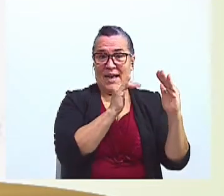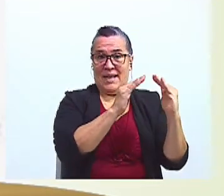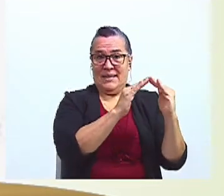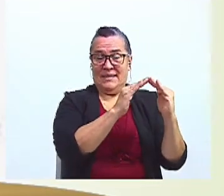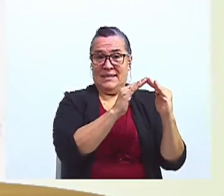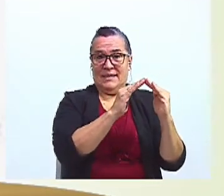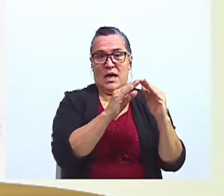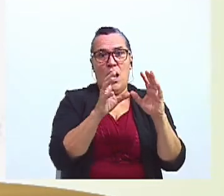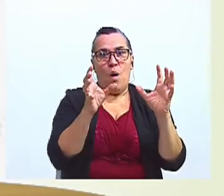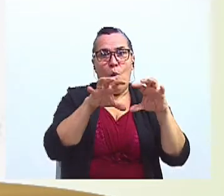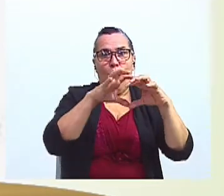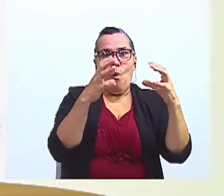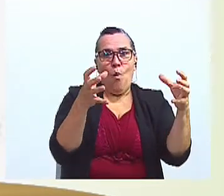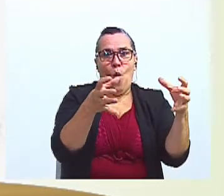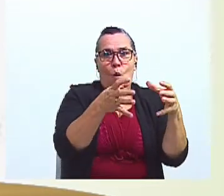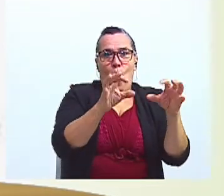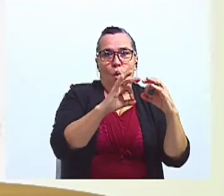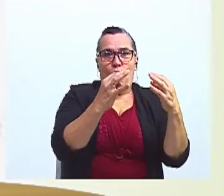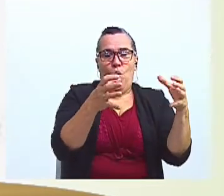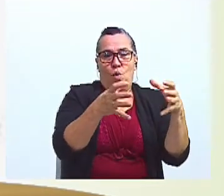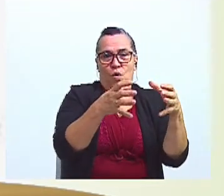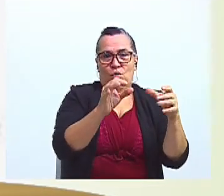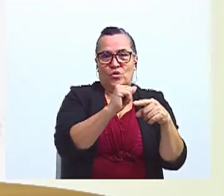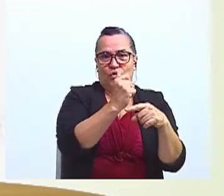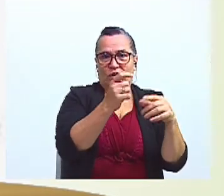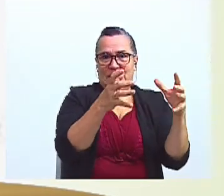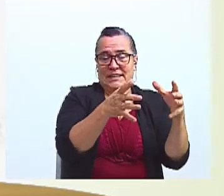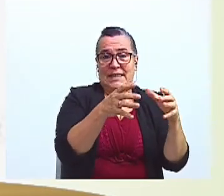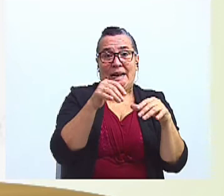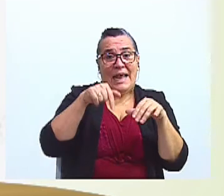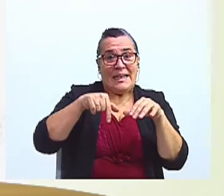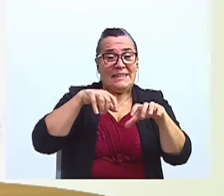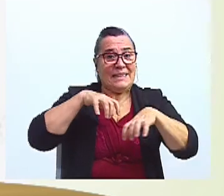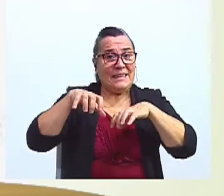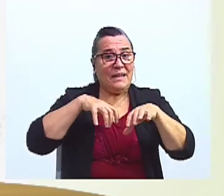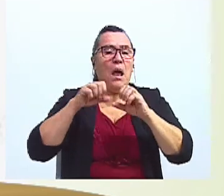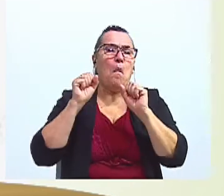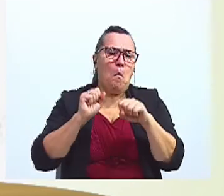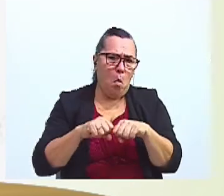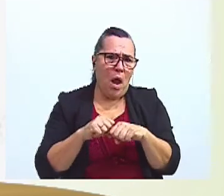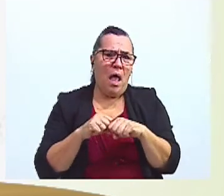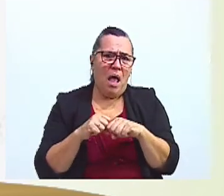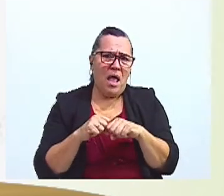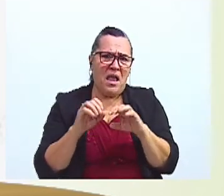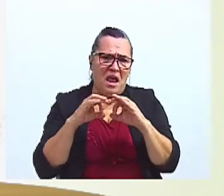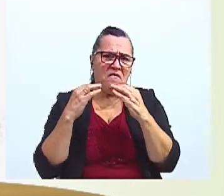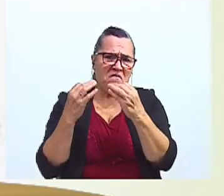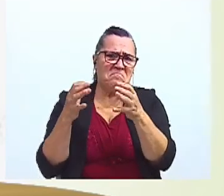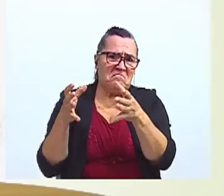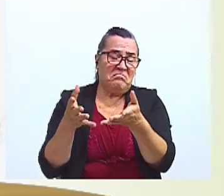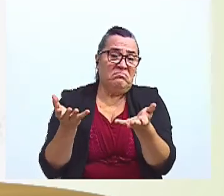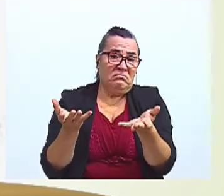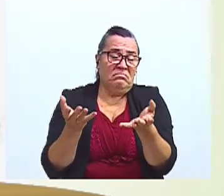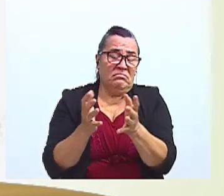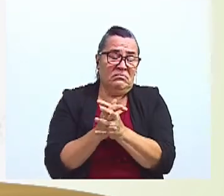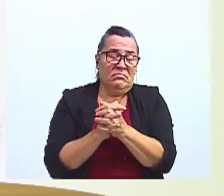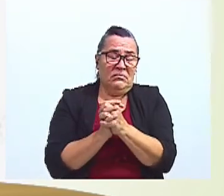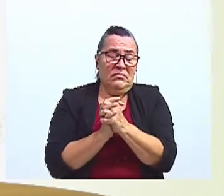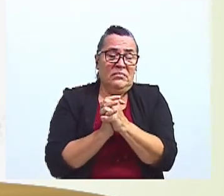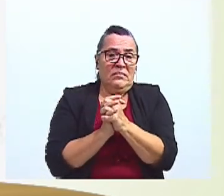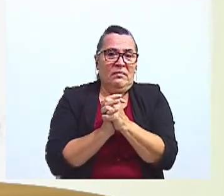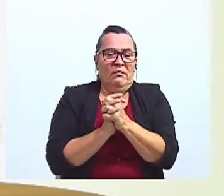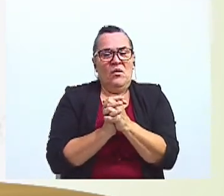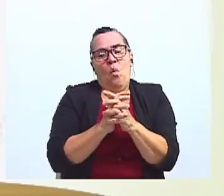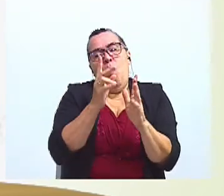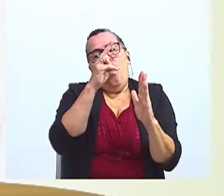su burbuja social. Entonces, esta actividad la pueden hacer en familia.